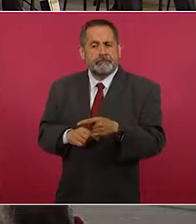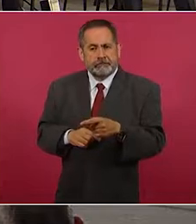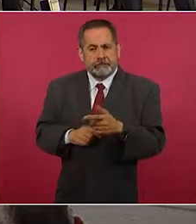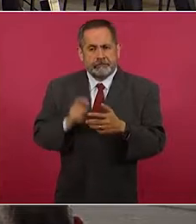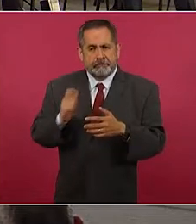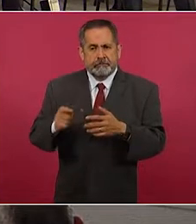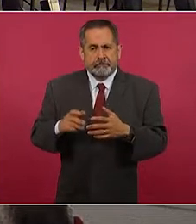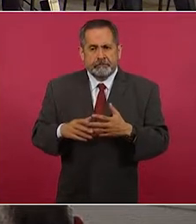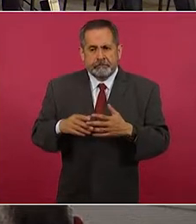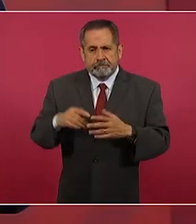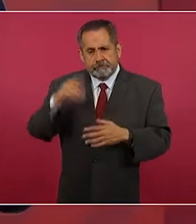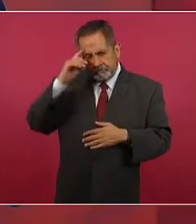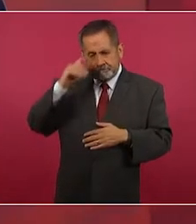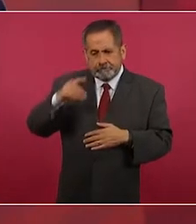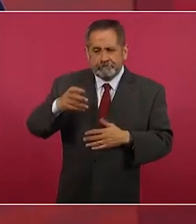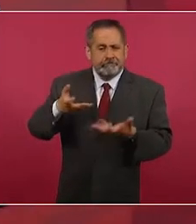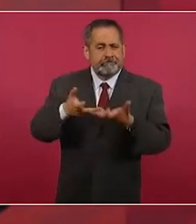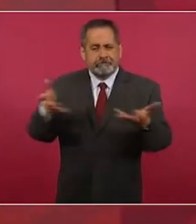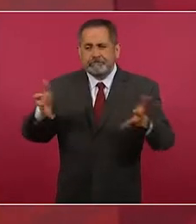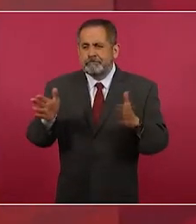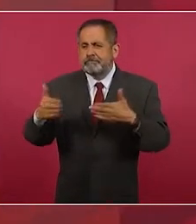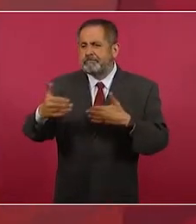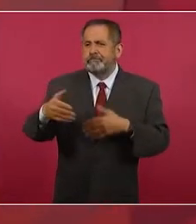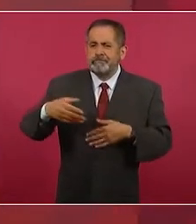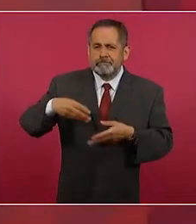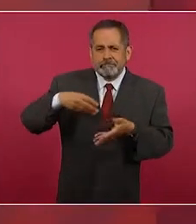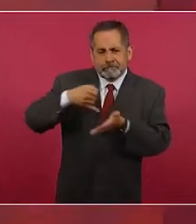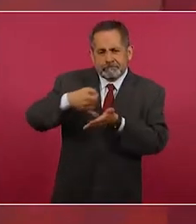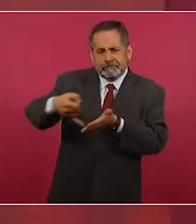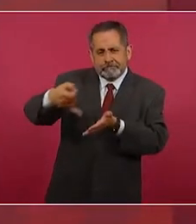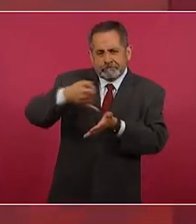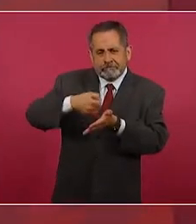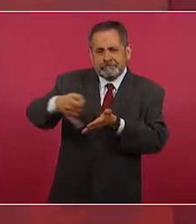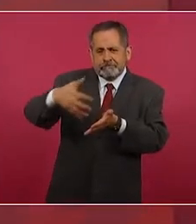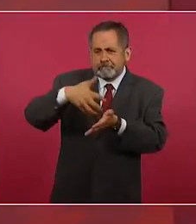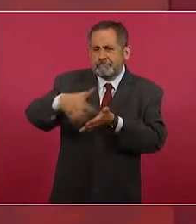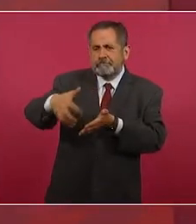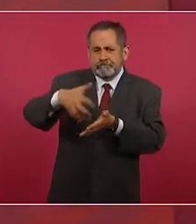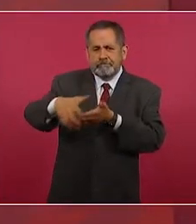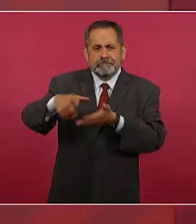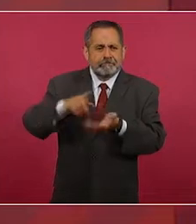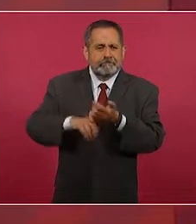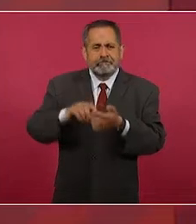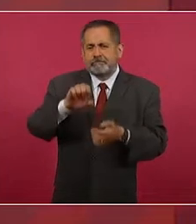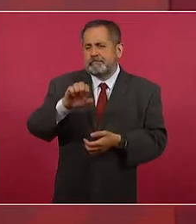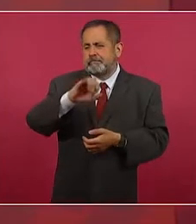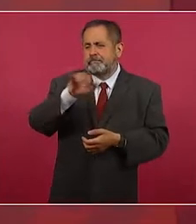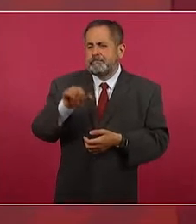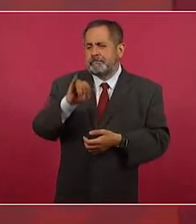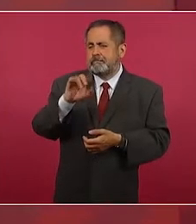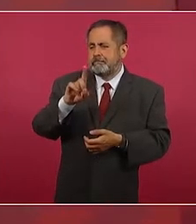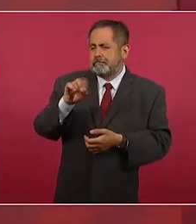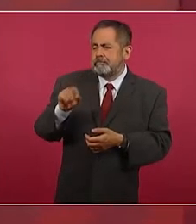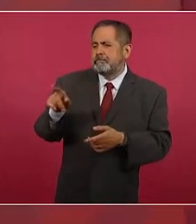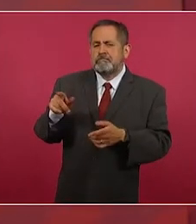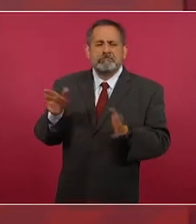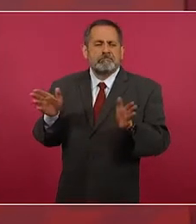estar cultivando parcelas en ejidos, en pequeñas propiedades,